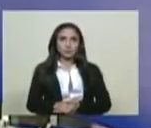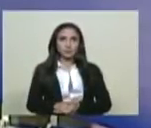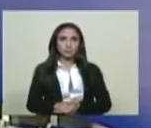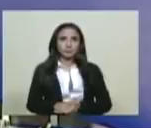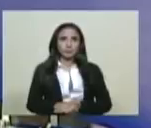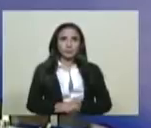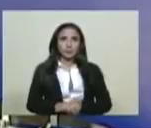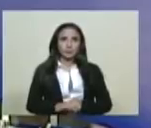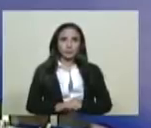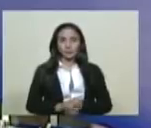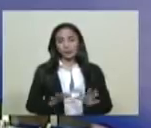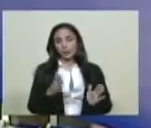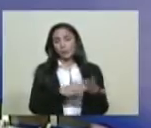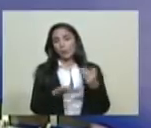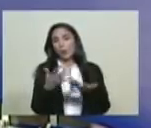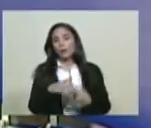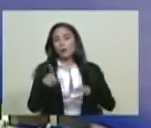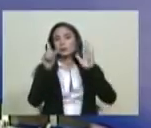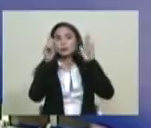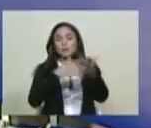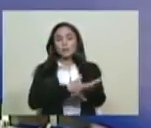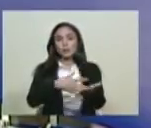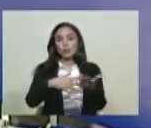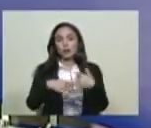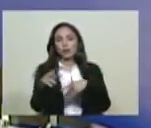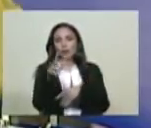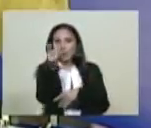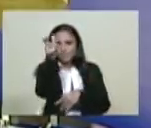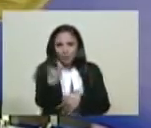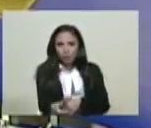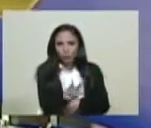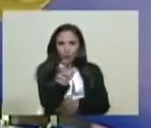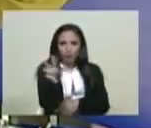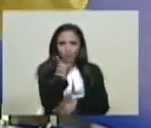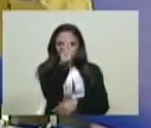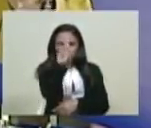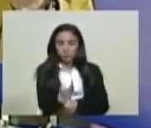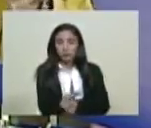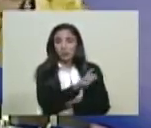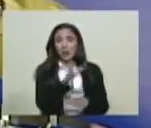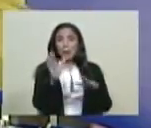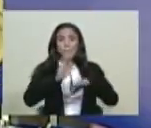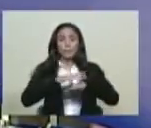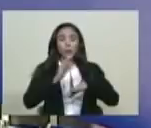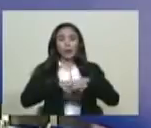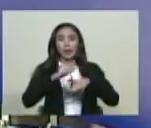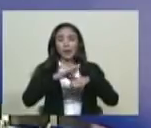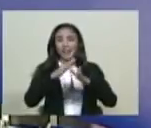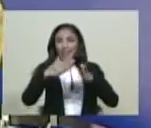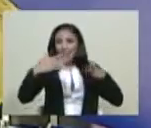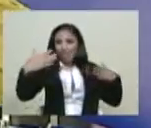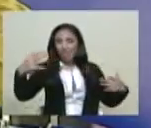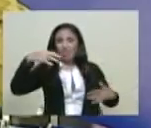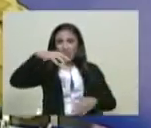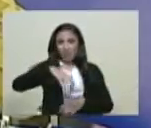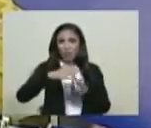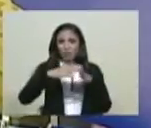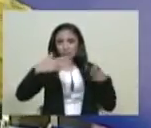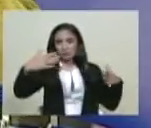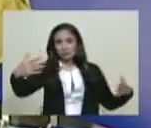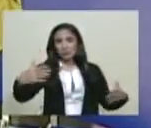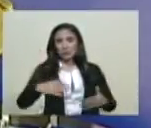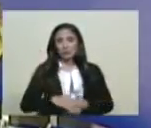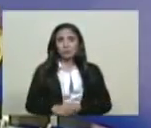viven más de 6 millones de venezolanos. Una región gigantesca de nuestro país, aquí en el centro.